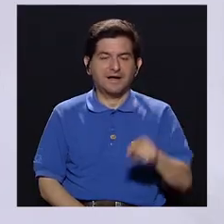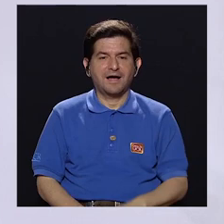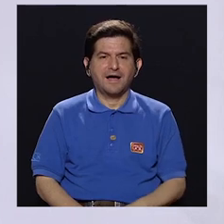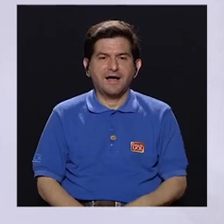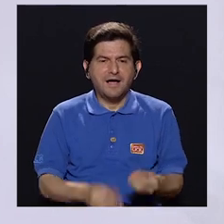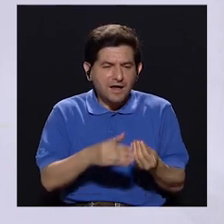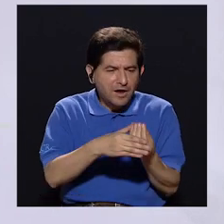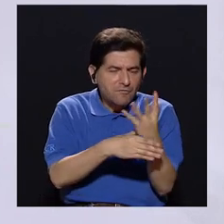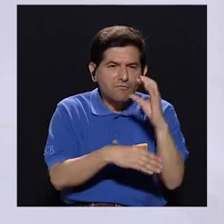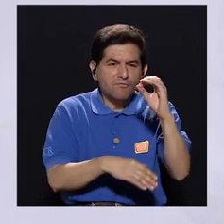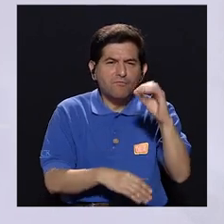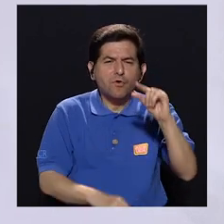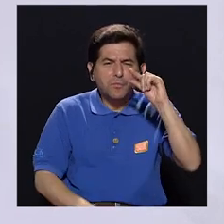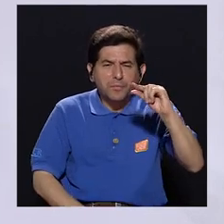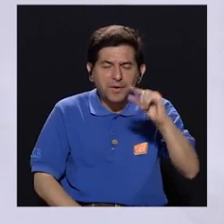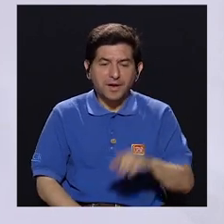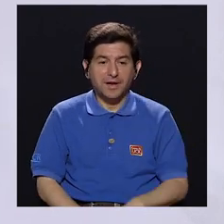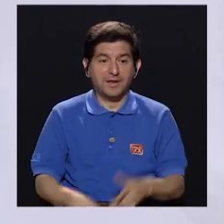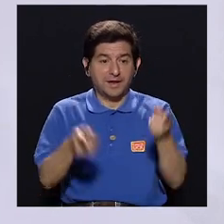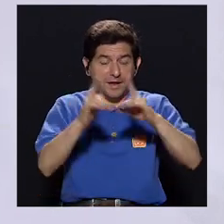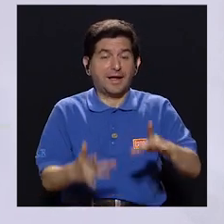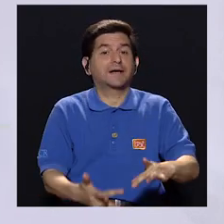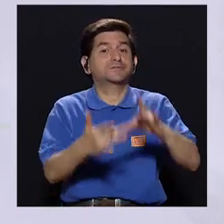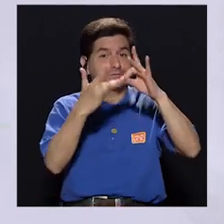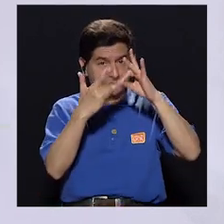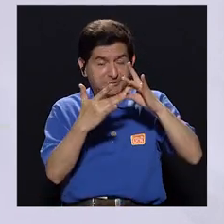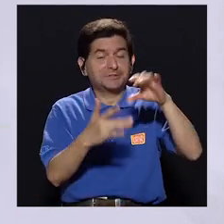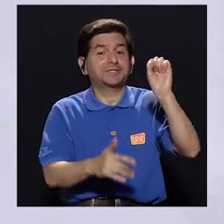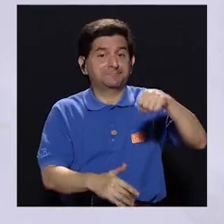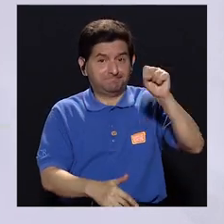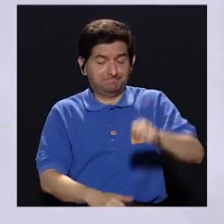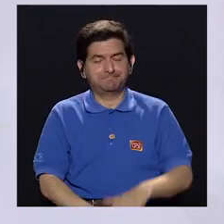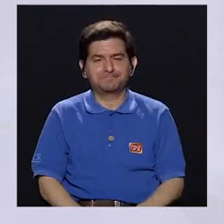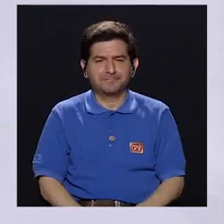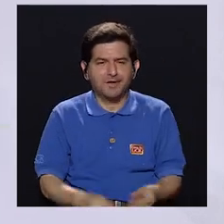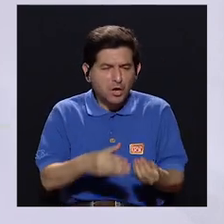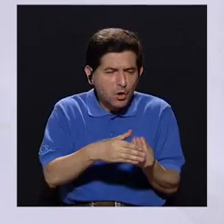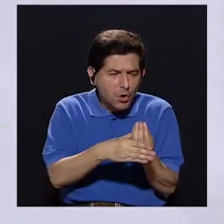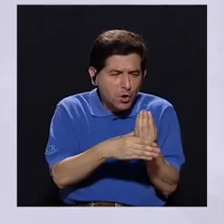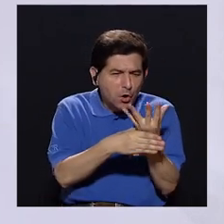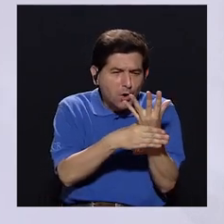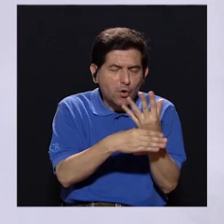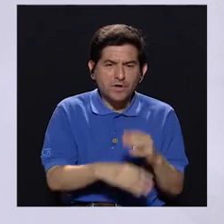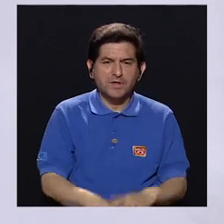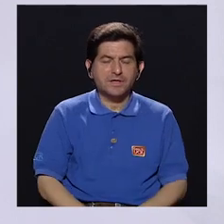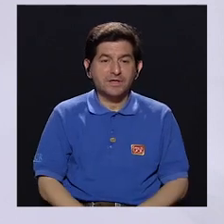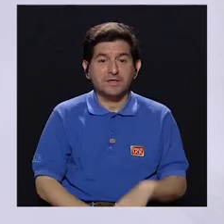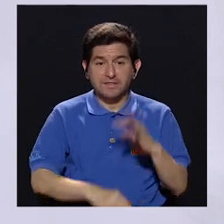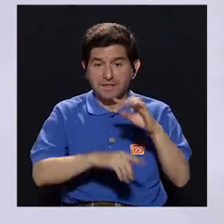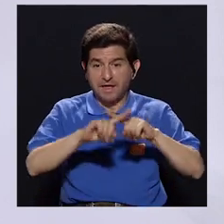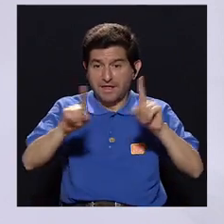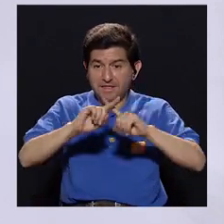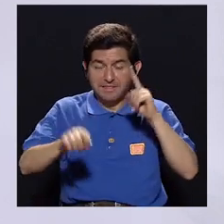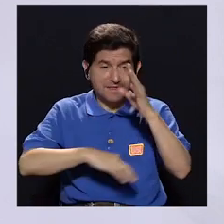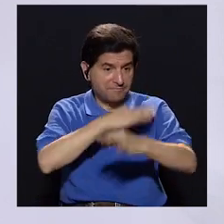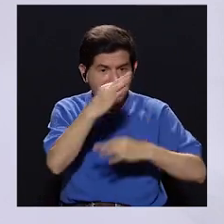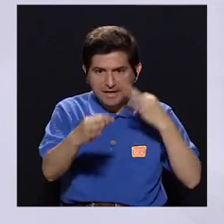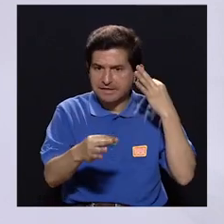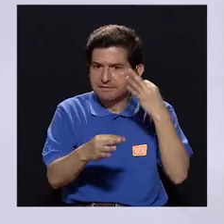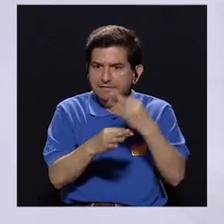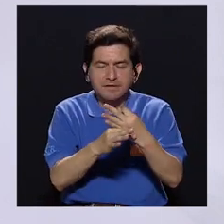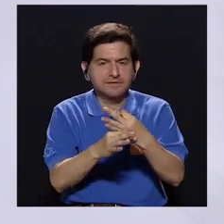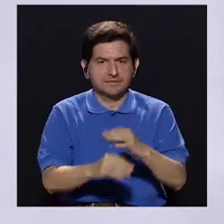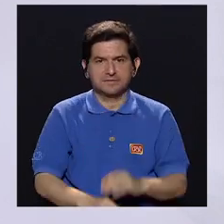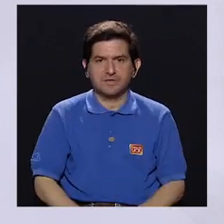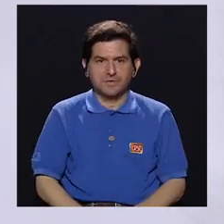un un caso que diría es extraordinario e las orquídeas en su gama digamos en